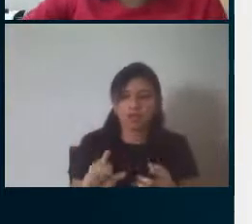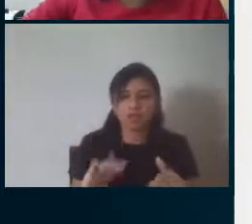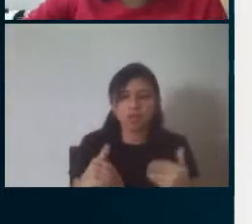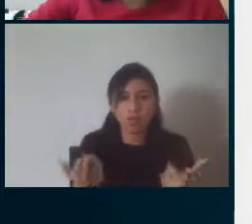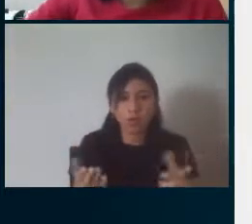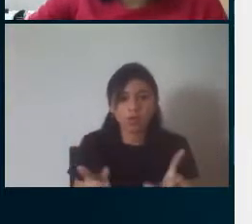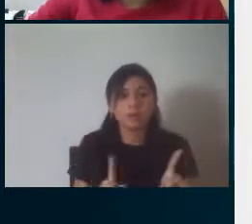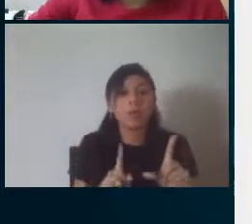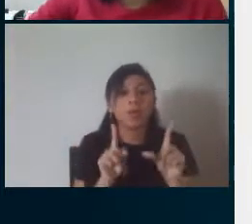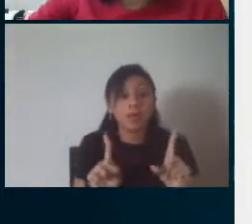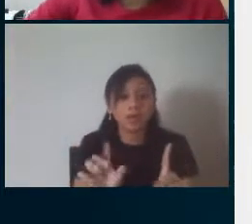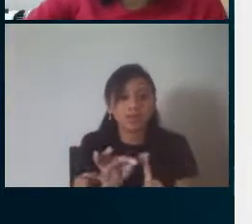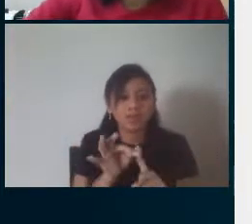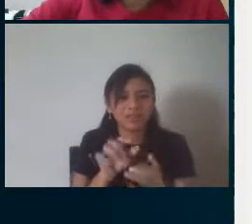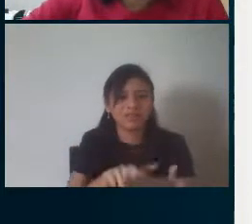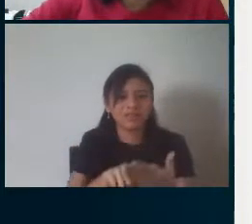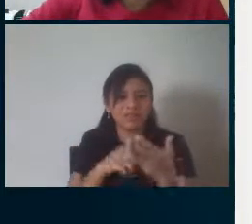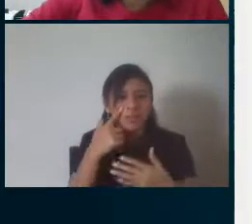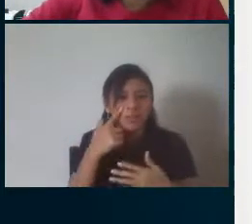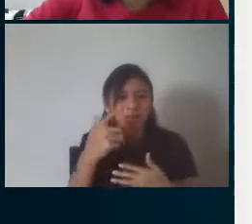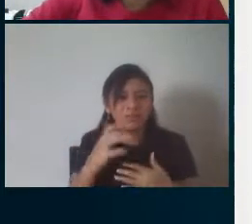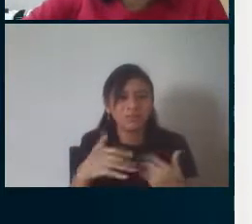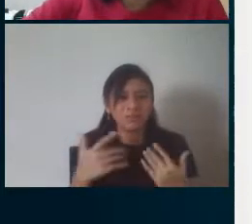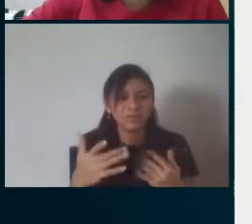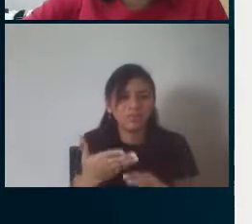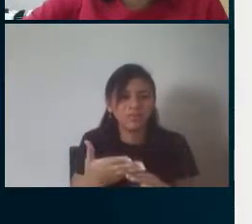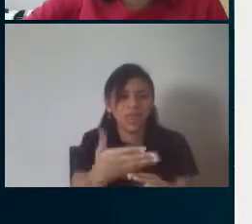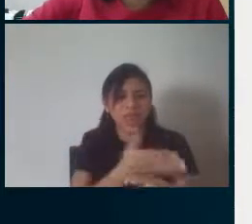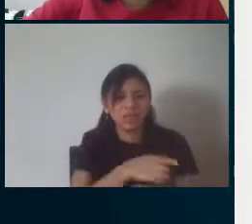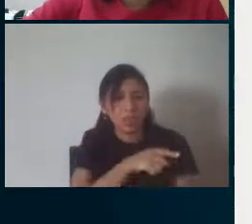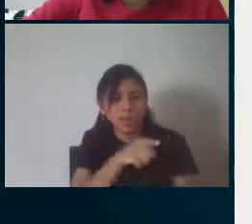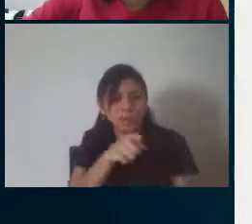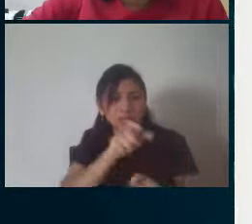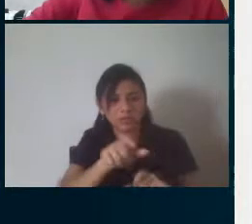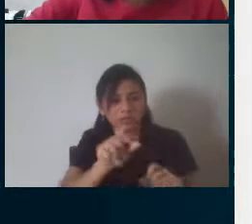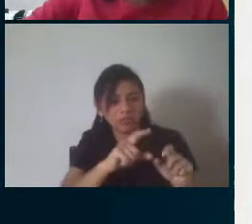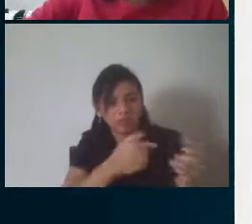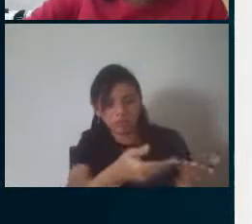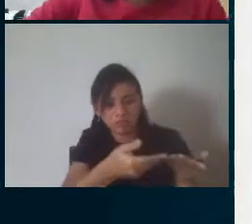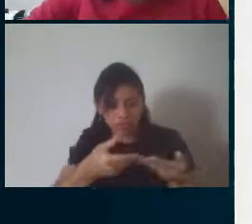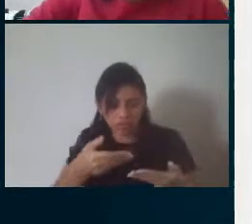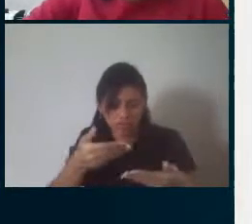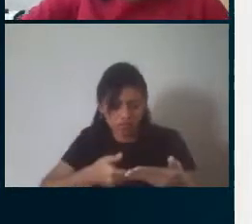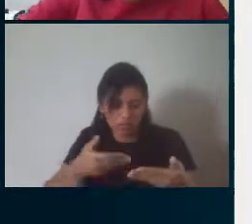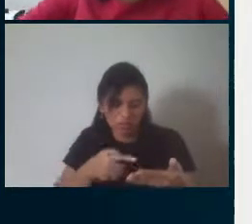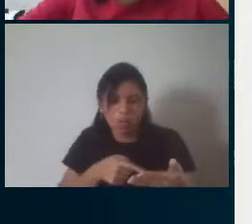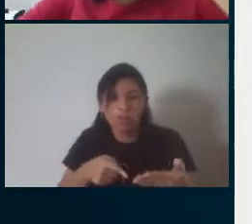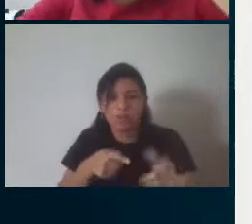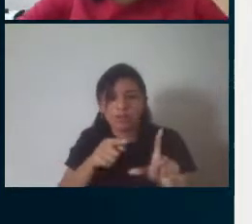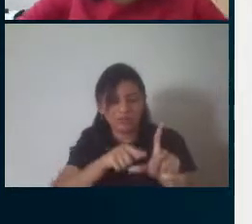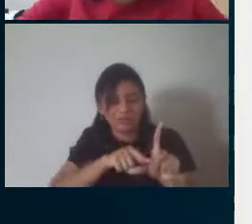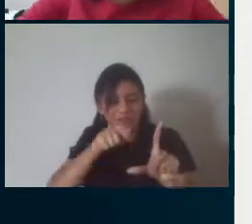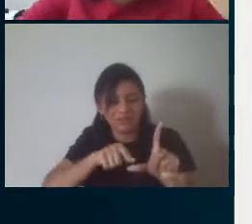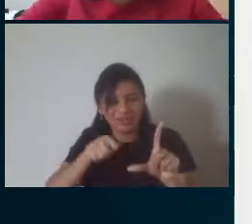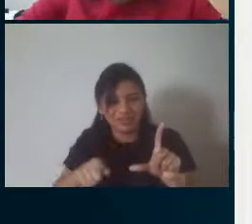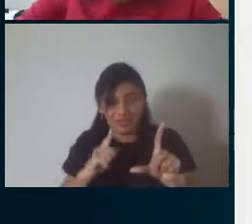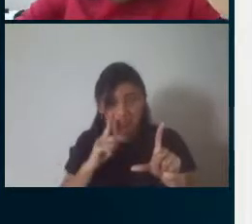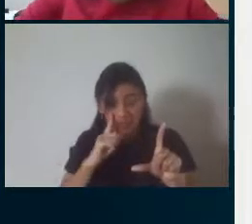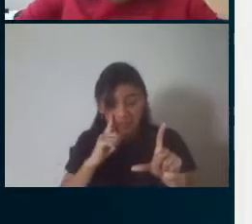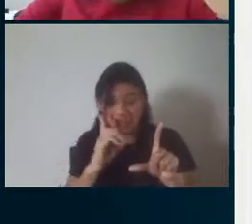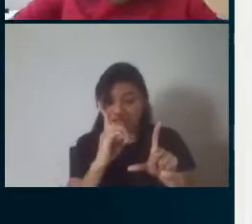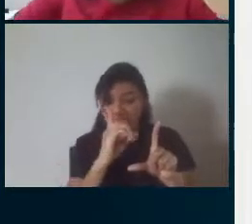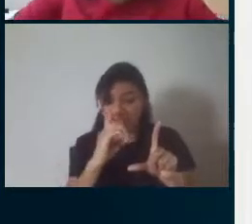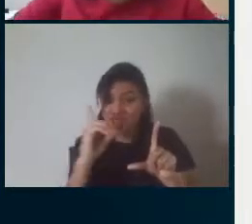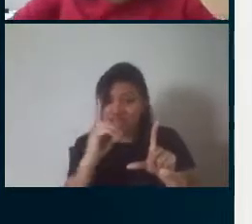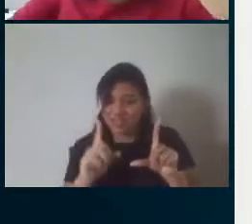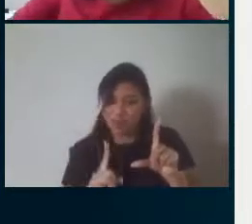la identificación de las causas que más aportaron a los indicadores. En la gráfica en la esquina superior derecha